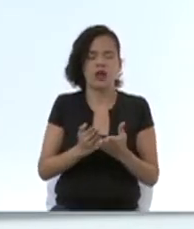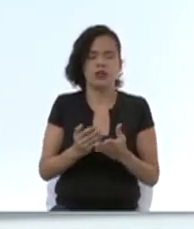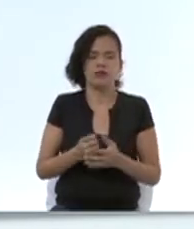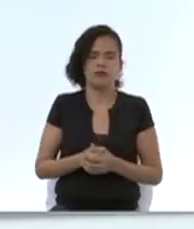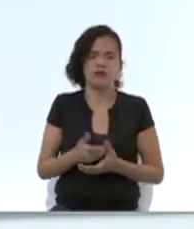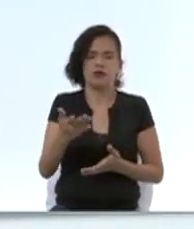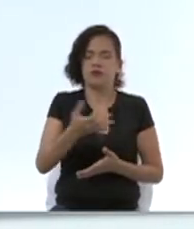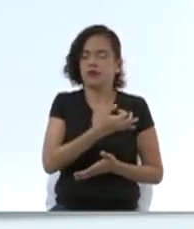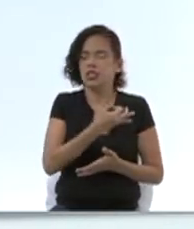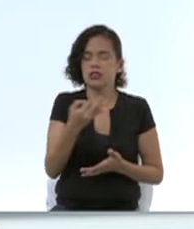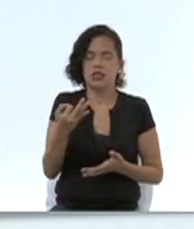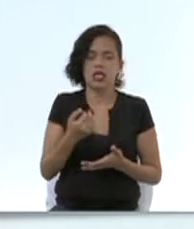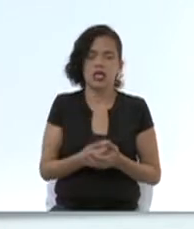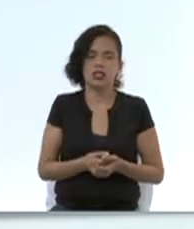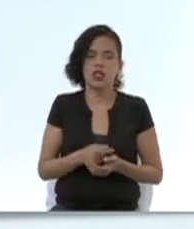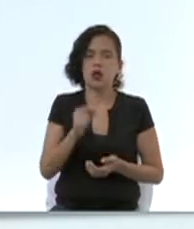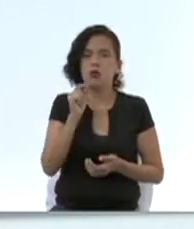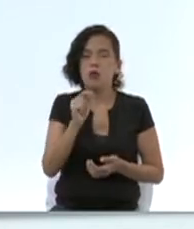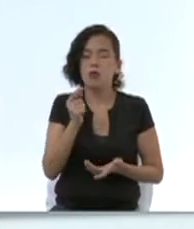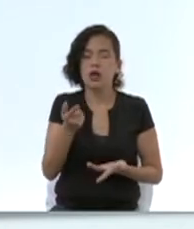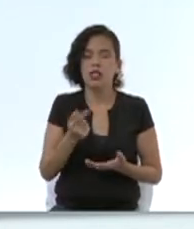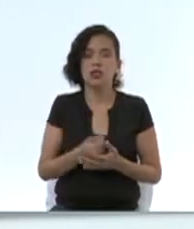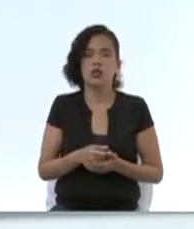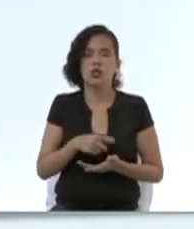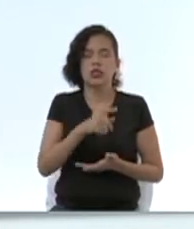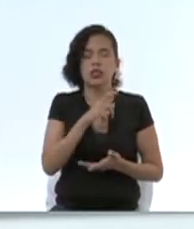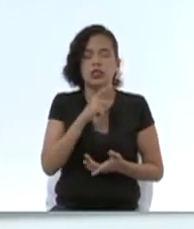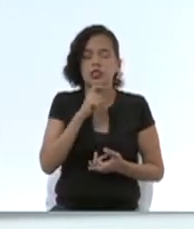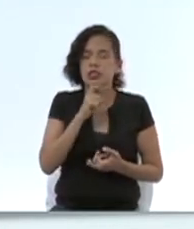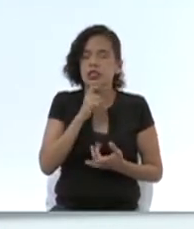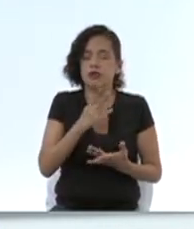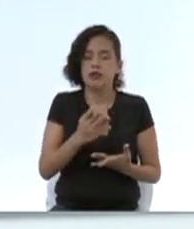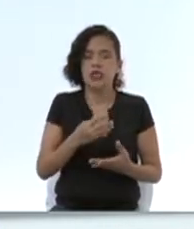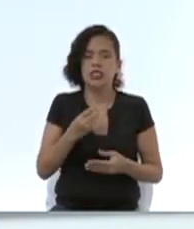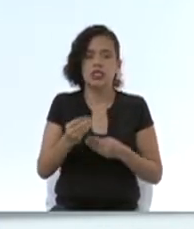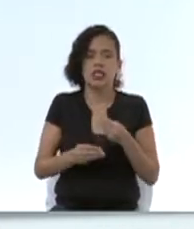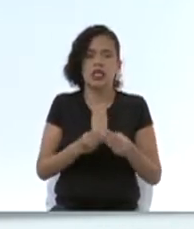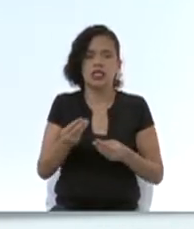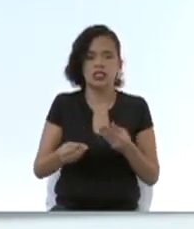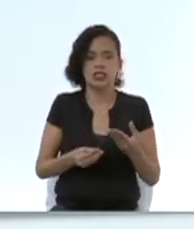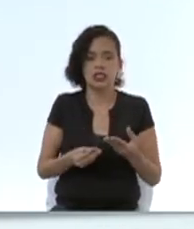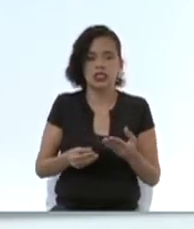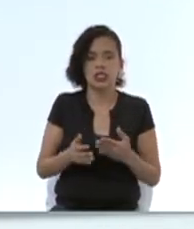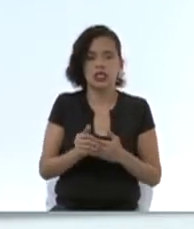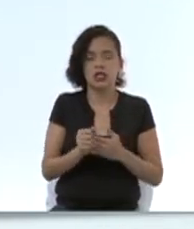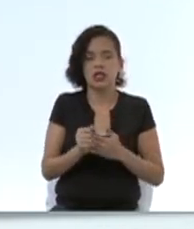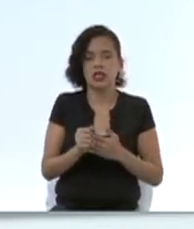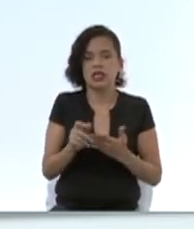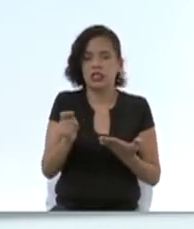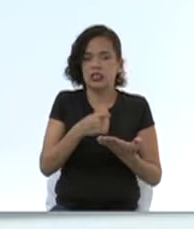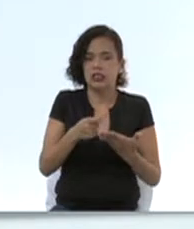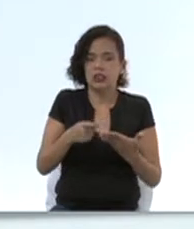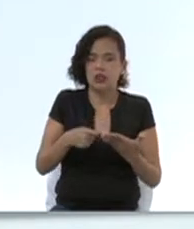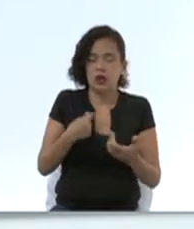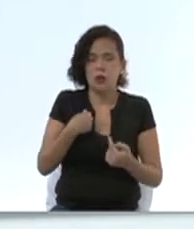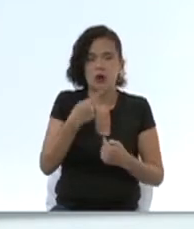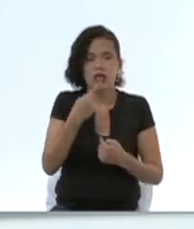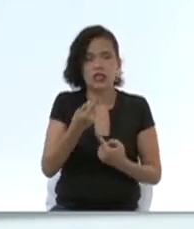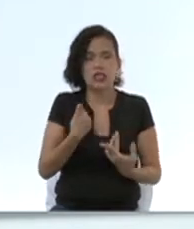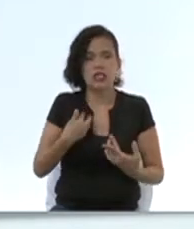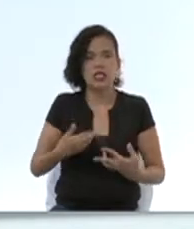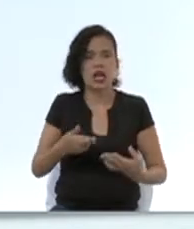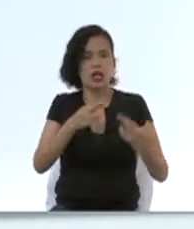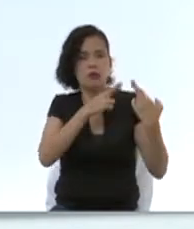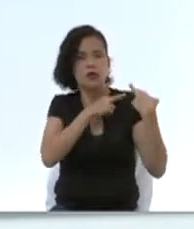sido excelente, con momentos muy arduos, esa elaboración de elaboraciones de guiones, de recursos, también con todas las